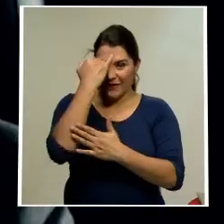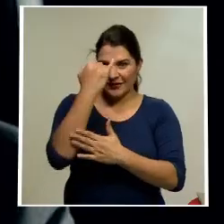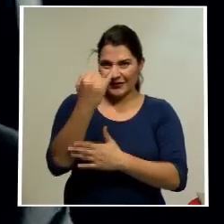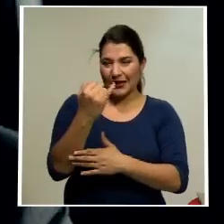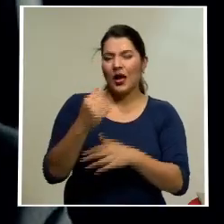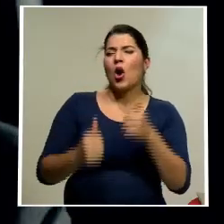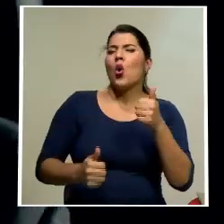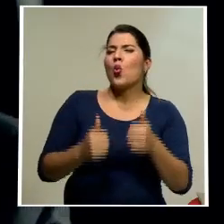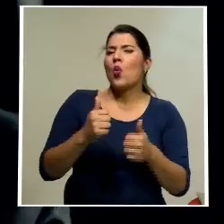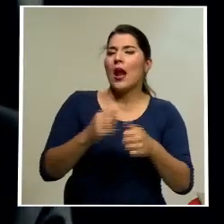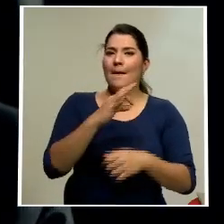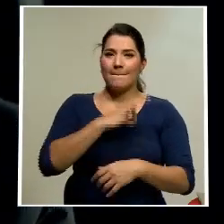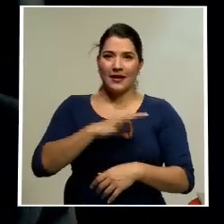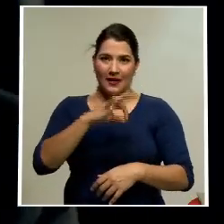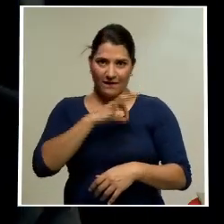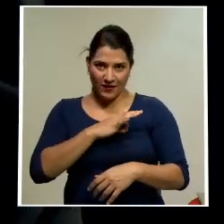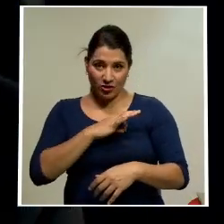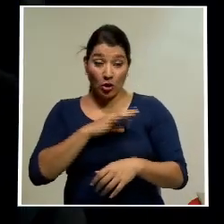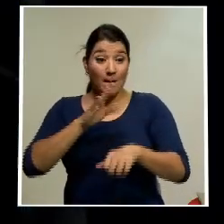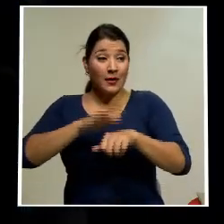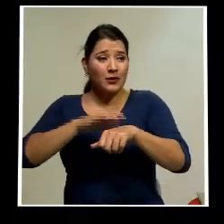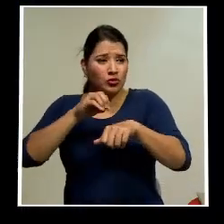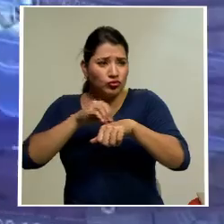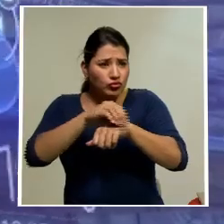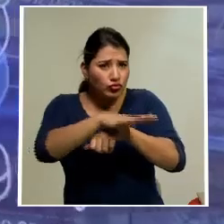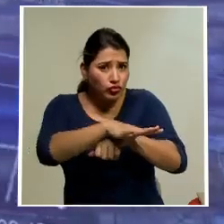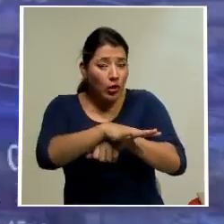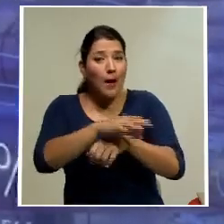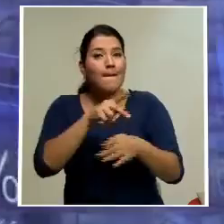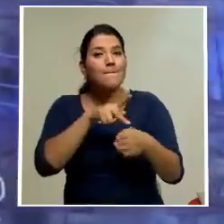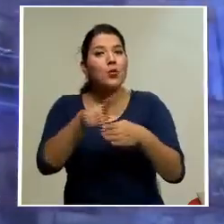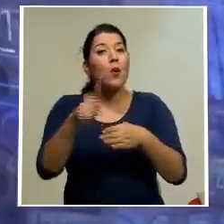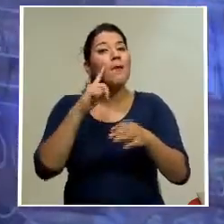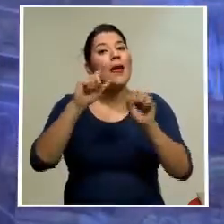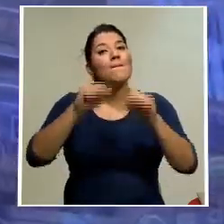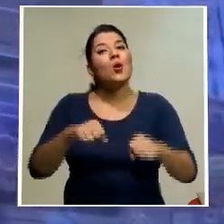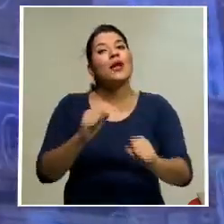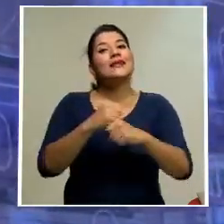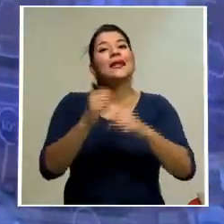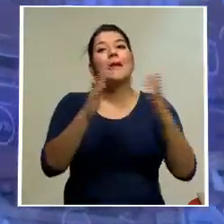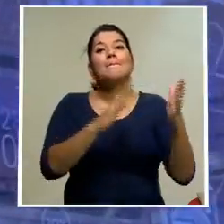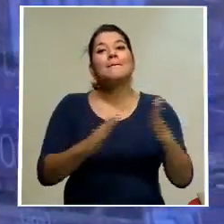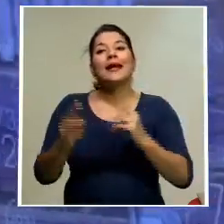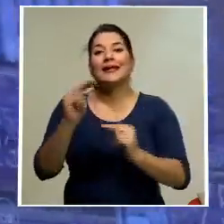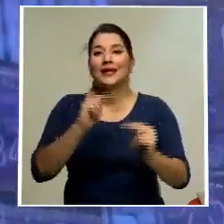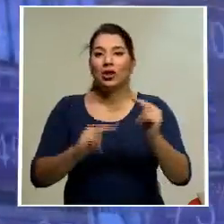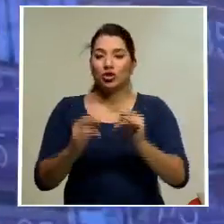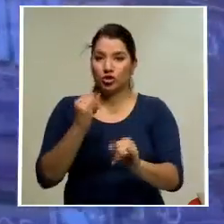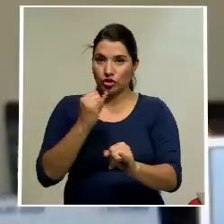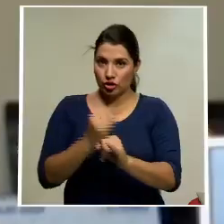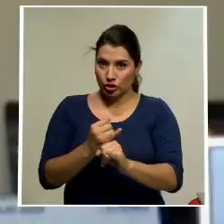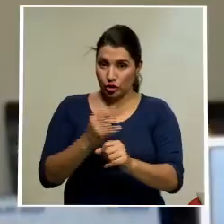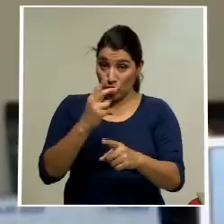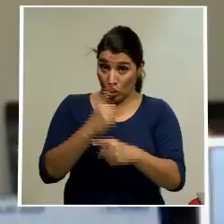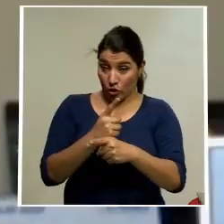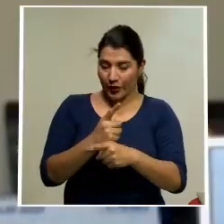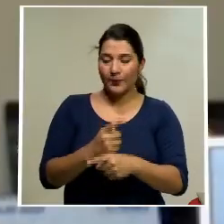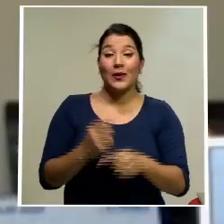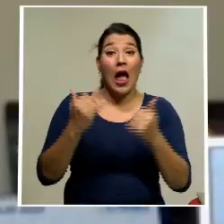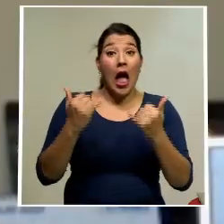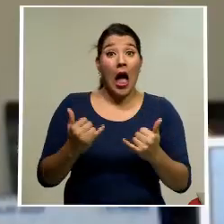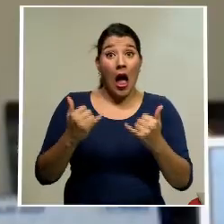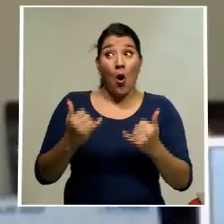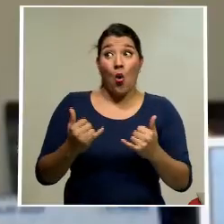beneficios está la mentoría o asesoría profesional para elaborar un plan de negocios adecuado. Los países hoy en